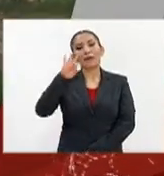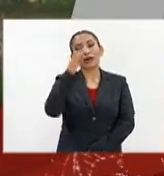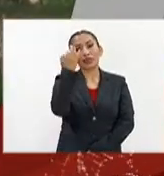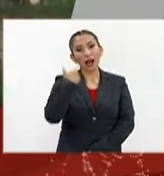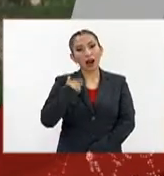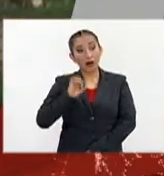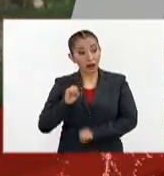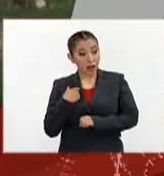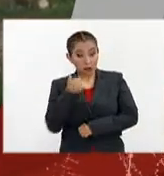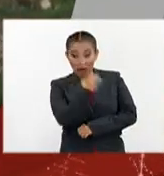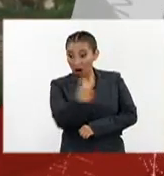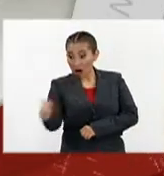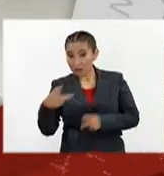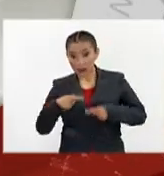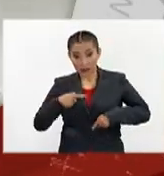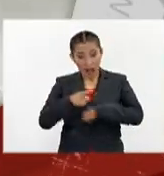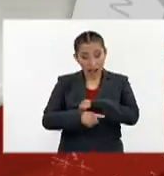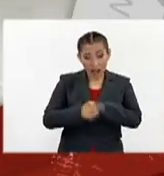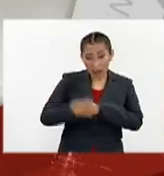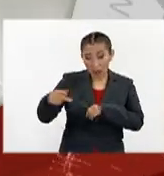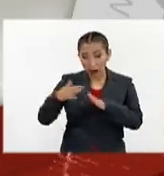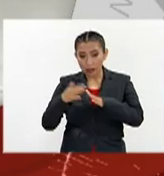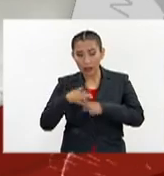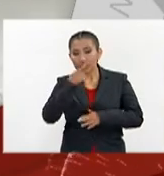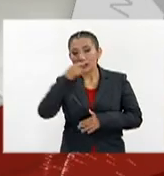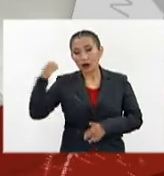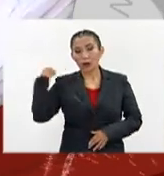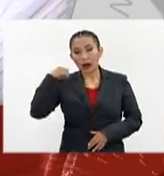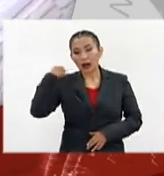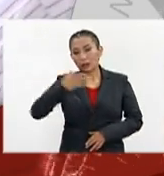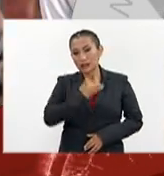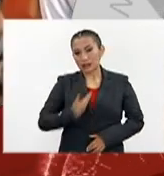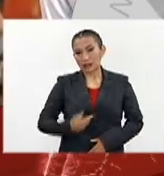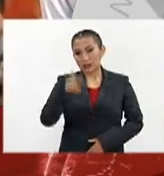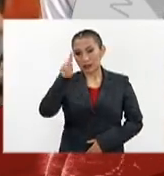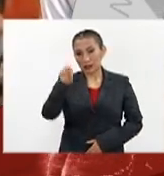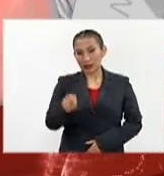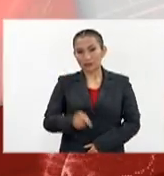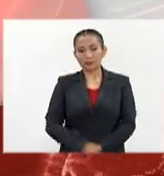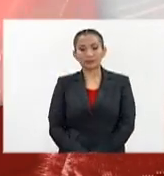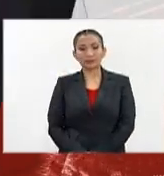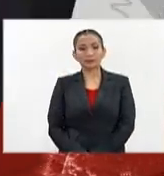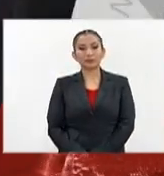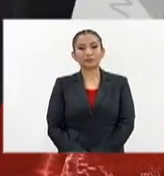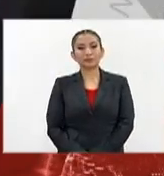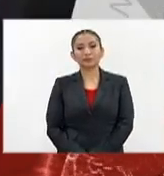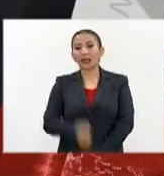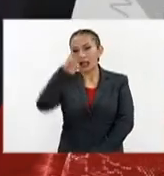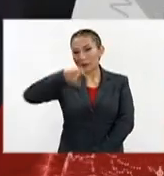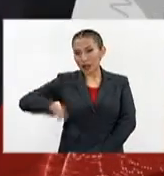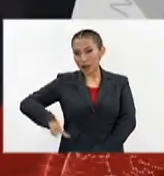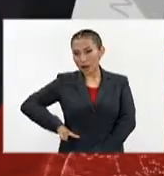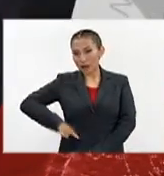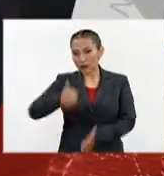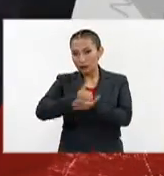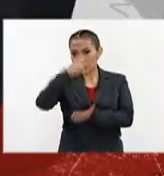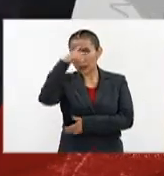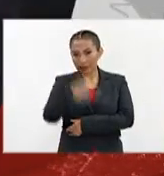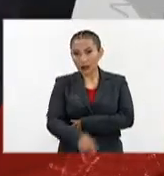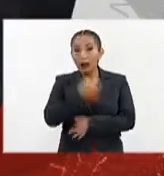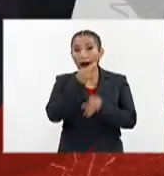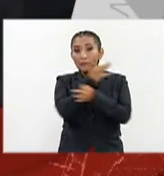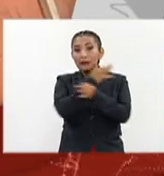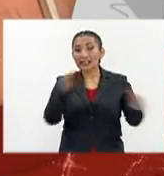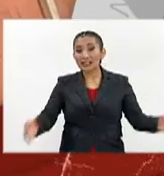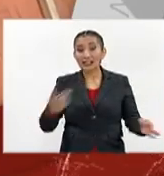no dejará solos a los damnificados, asegura en Oaxaca el presidente Enrique Peña Nieto. El jefe de gobierno de la Ciudad de México